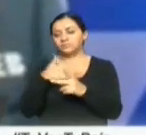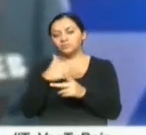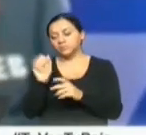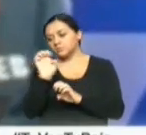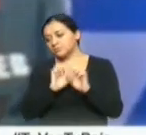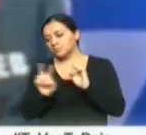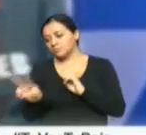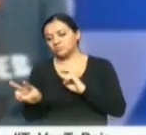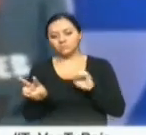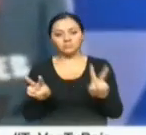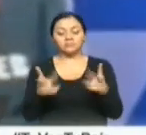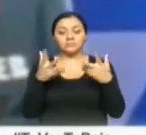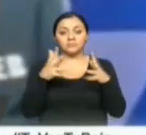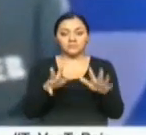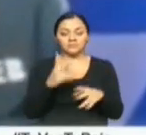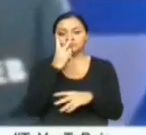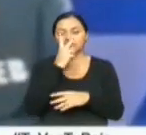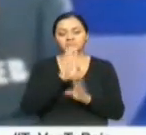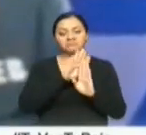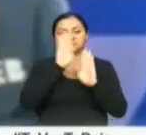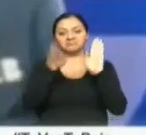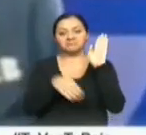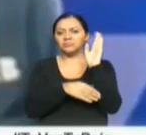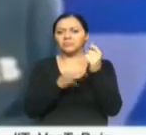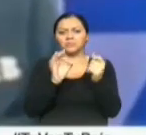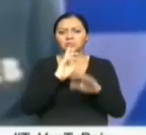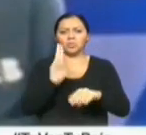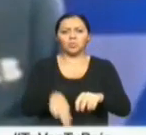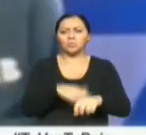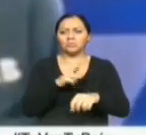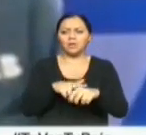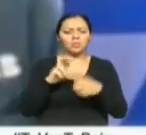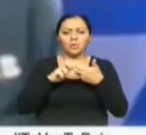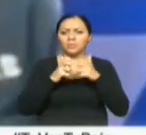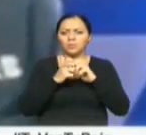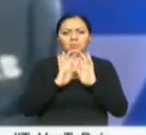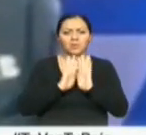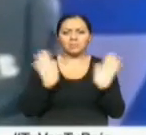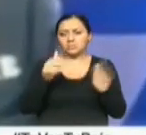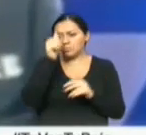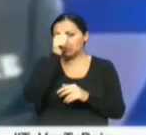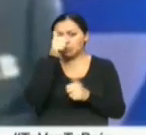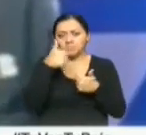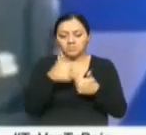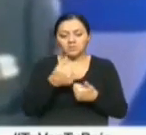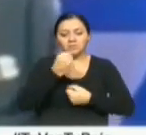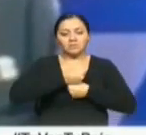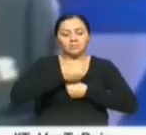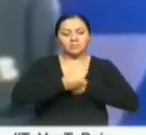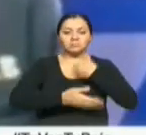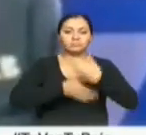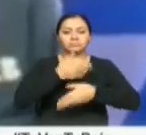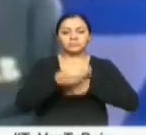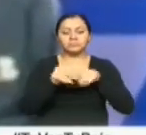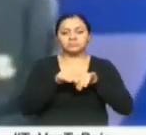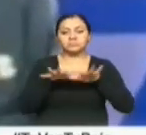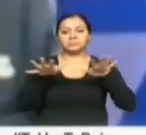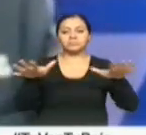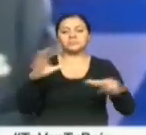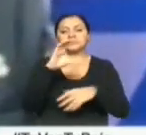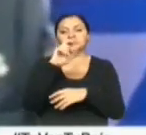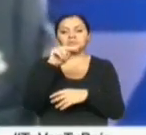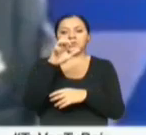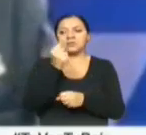Pero reitero, esta primera jornada se ha desarrollado con la normalidad esperada, conforme al trabajo desplegado por el